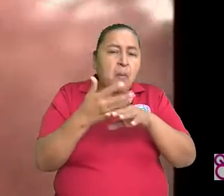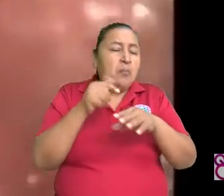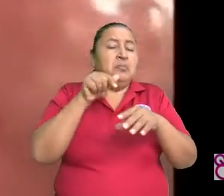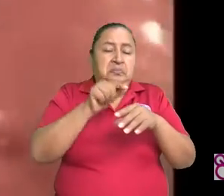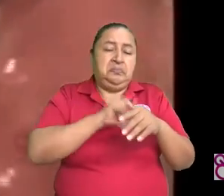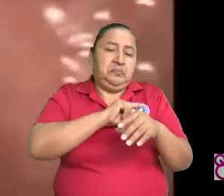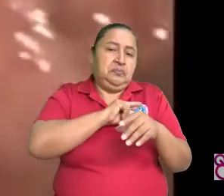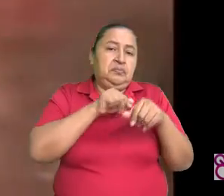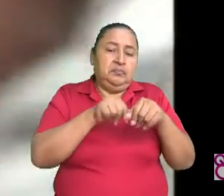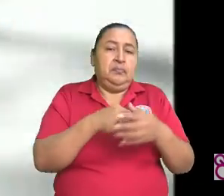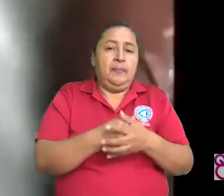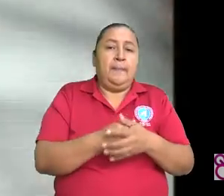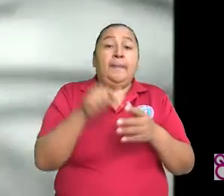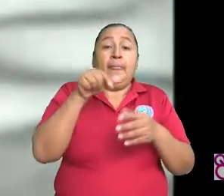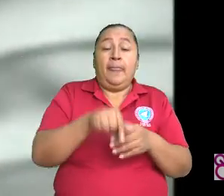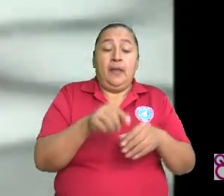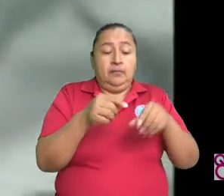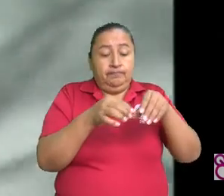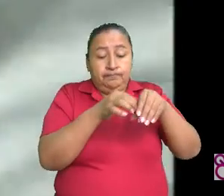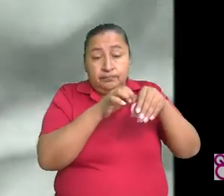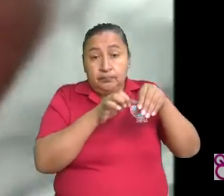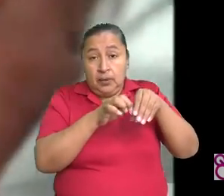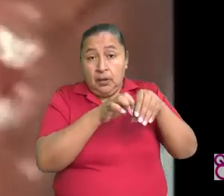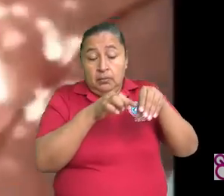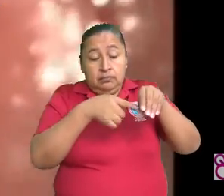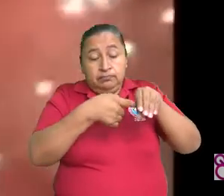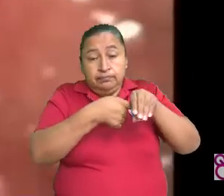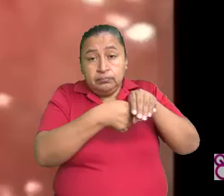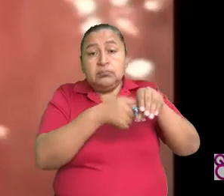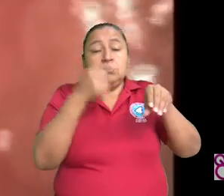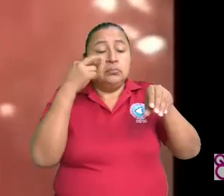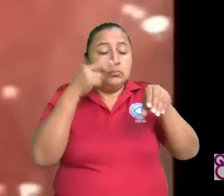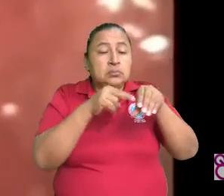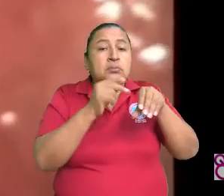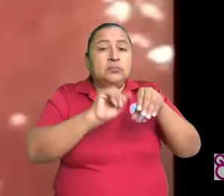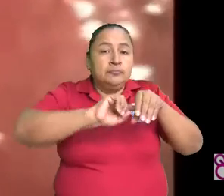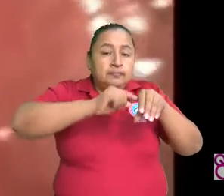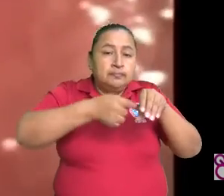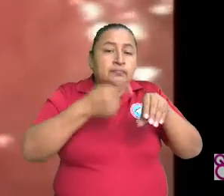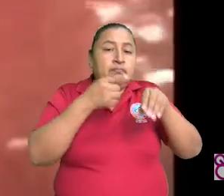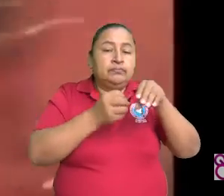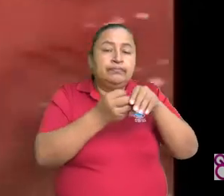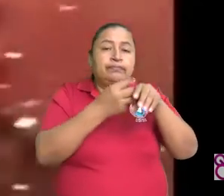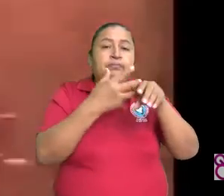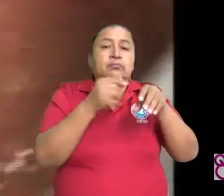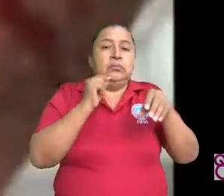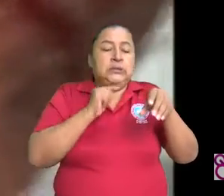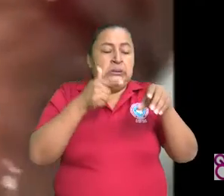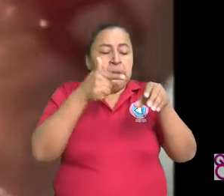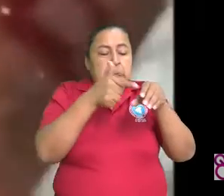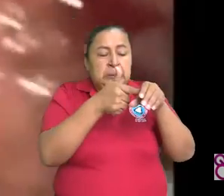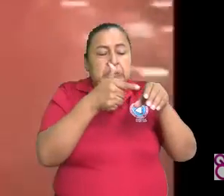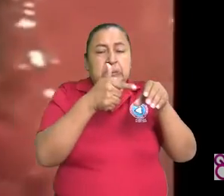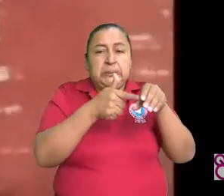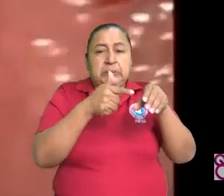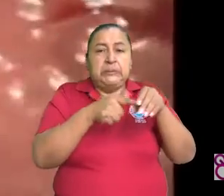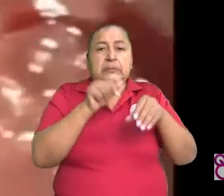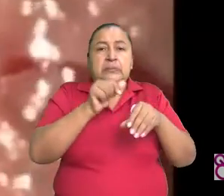Entonces, esa es la mucosa vaginal probablemente, y entonces lo que se está realizando son más que todo quemaduras, hacen con